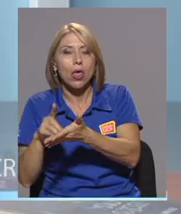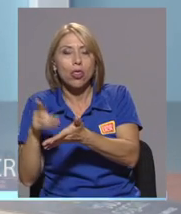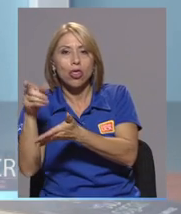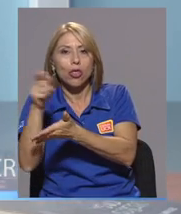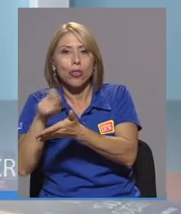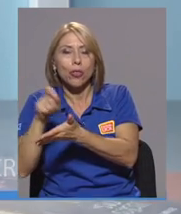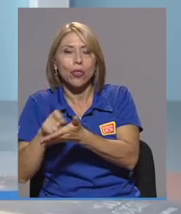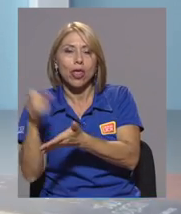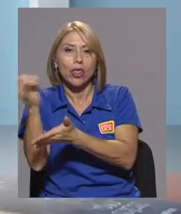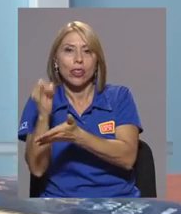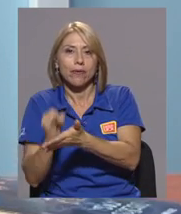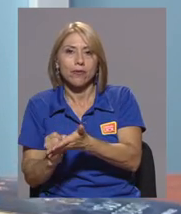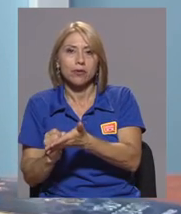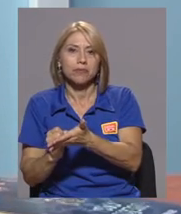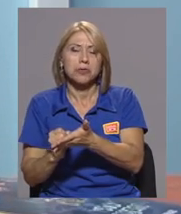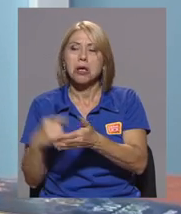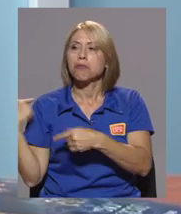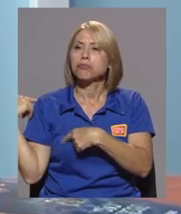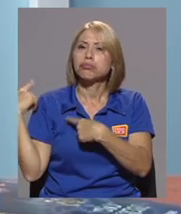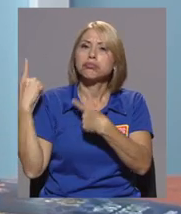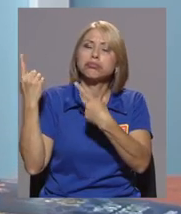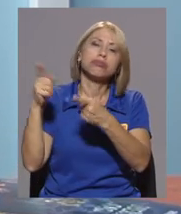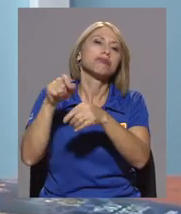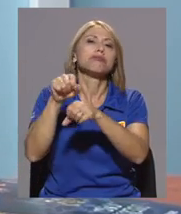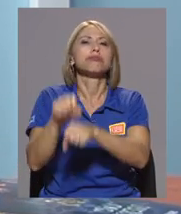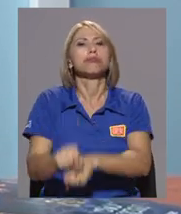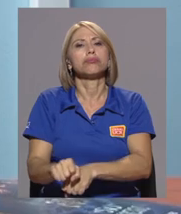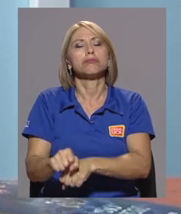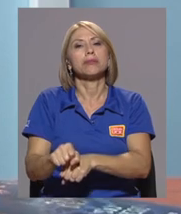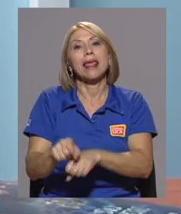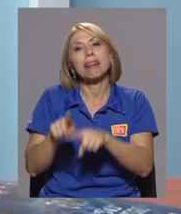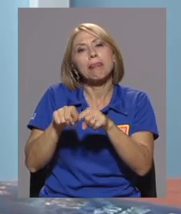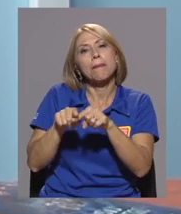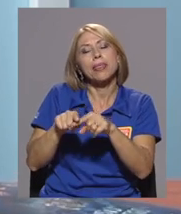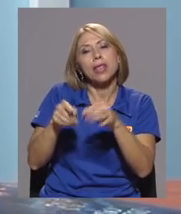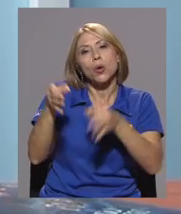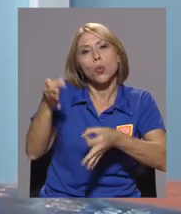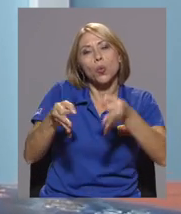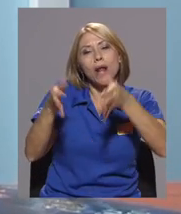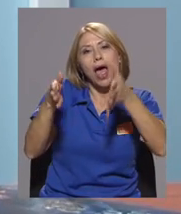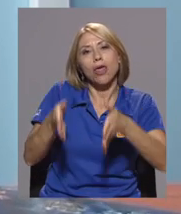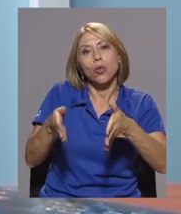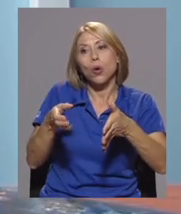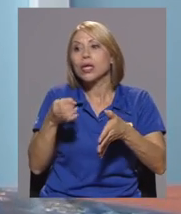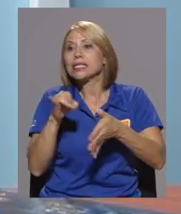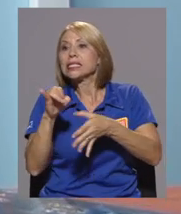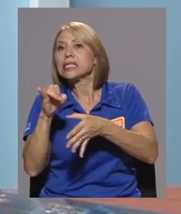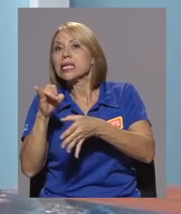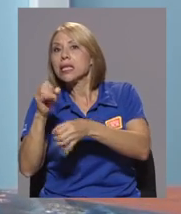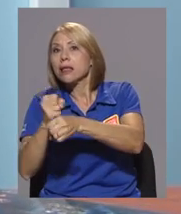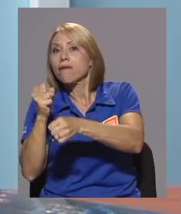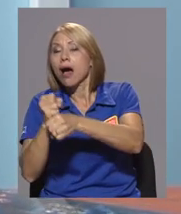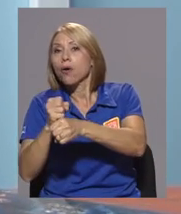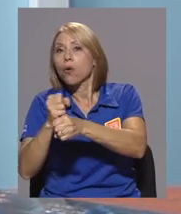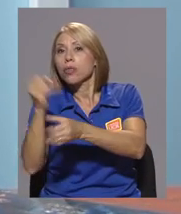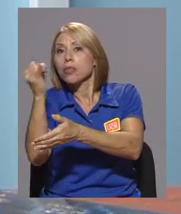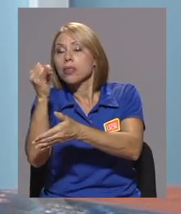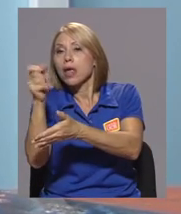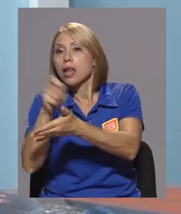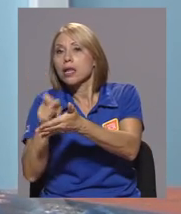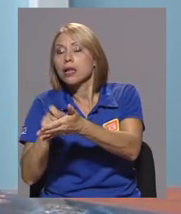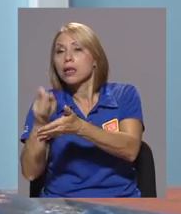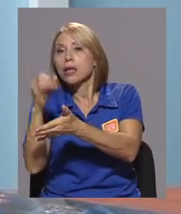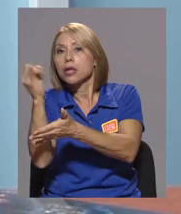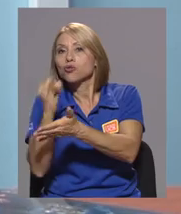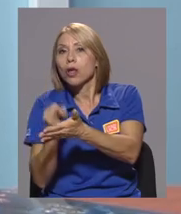ilustradores. Usualmente, de acuerdo al jurado, si el papel del ilustrador es preponderante para la constitución